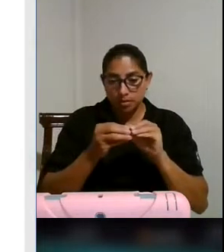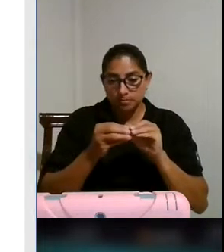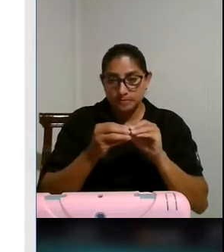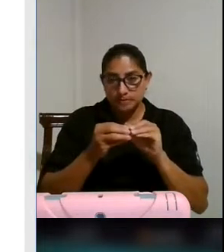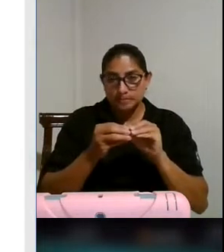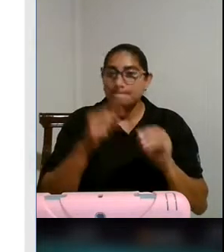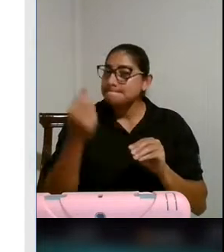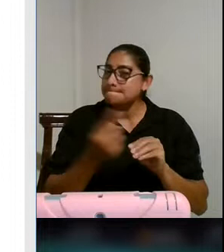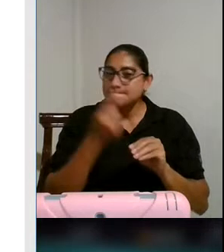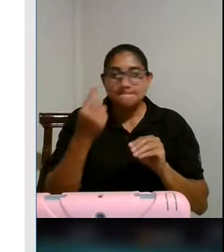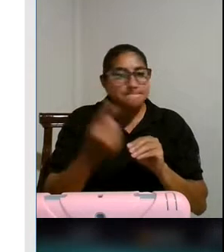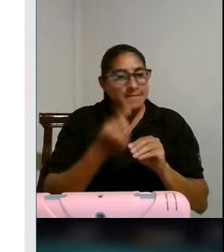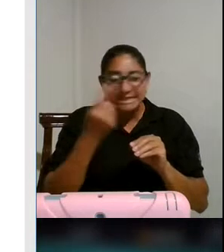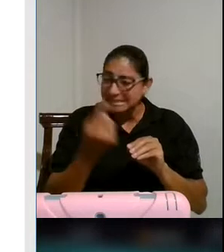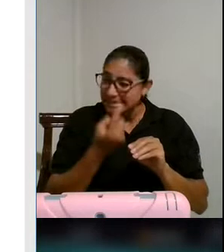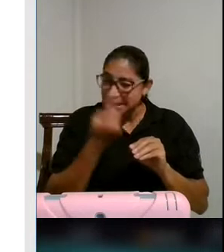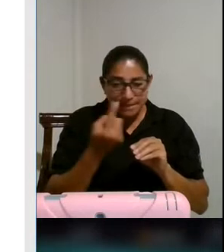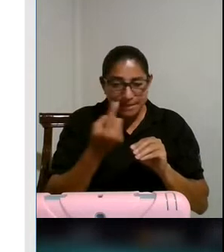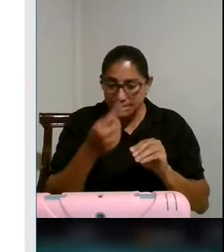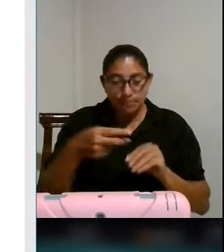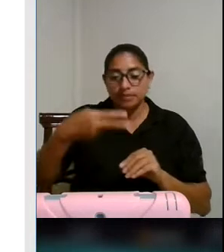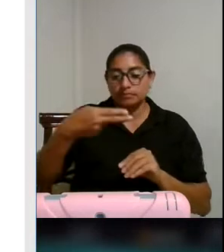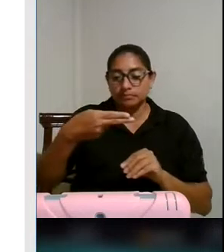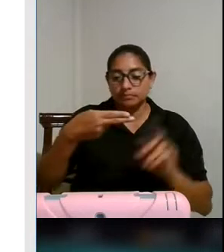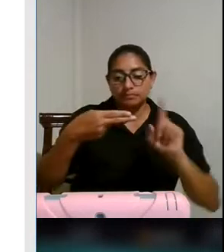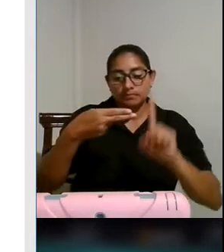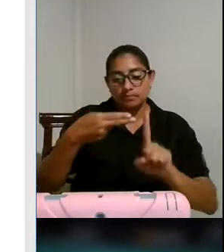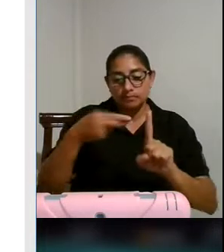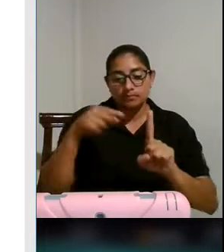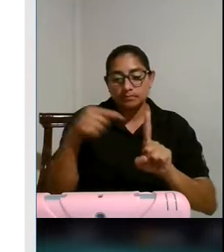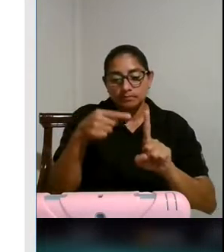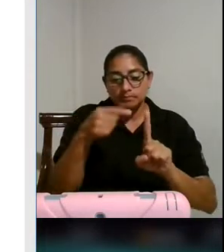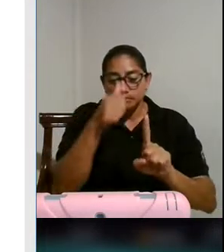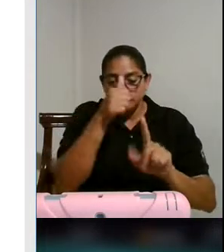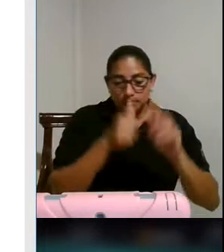Ujú. Voy con esta parte de aquí, donde dice 2x